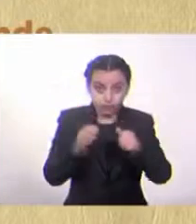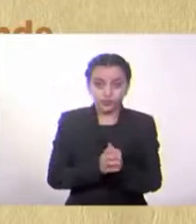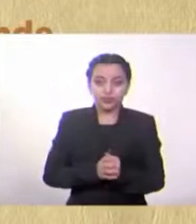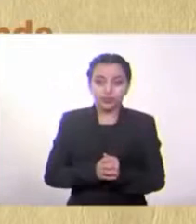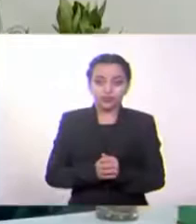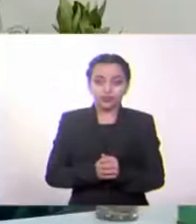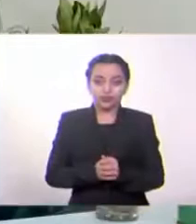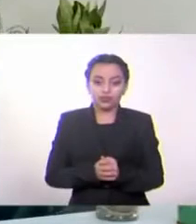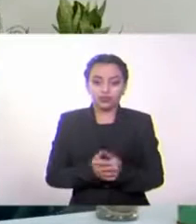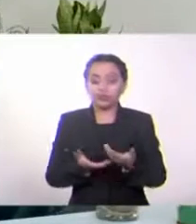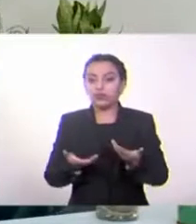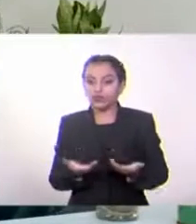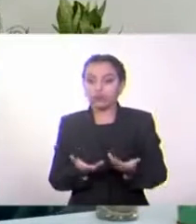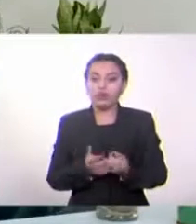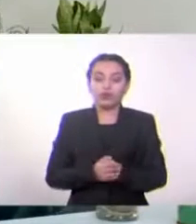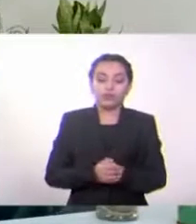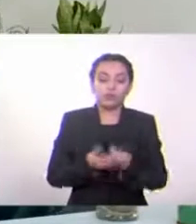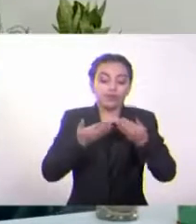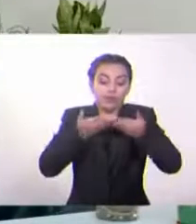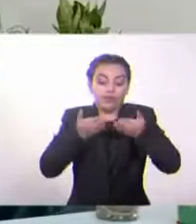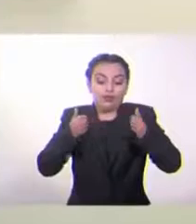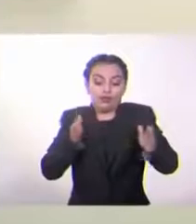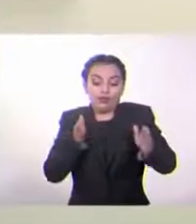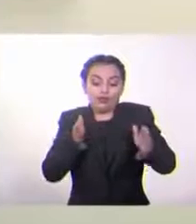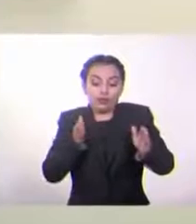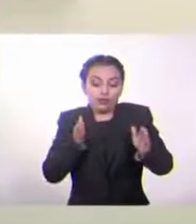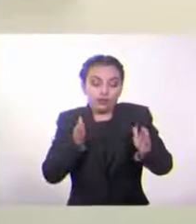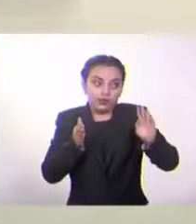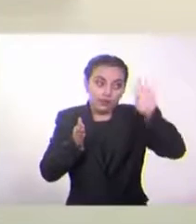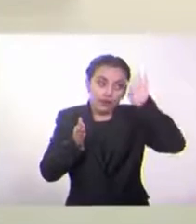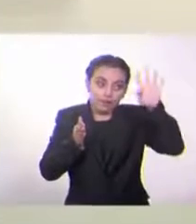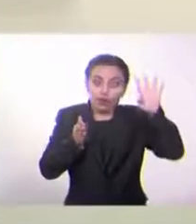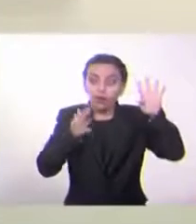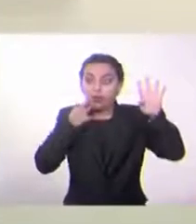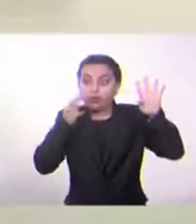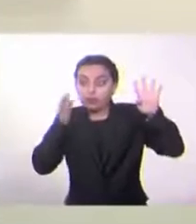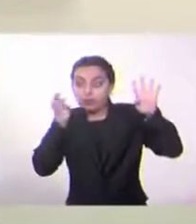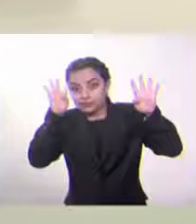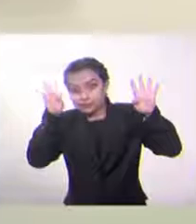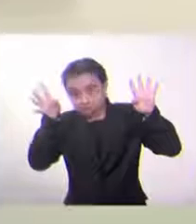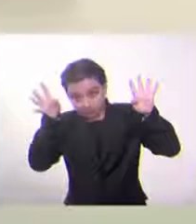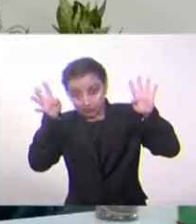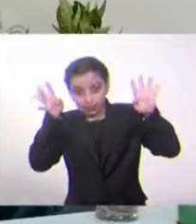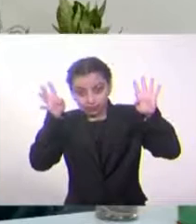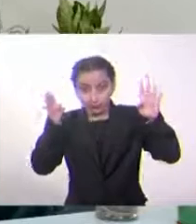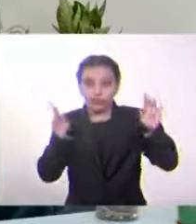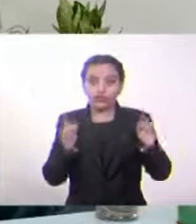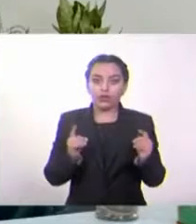la diferencia entre estos dos tipos de relatos está en que uno no puede